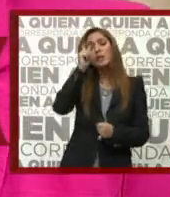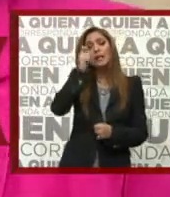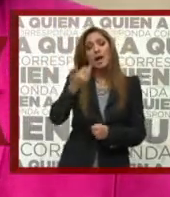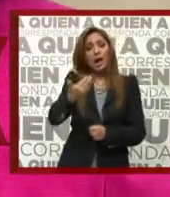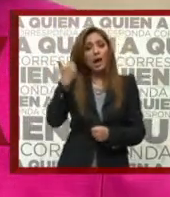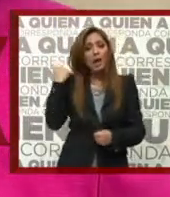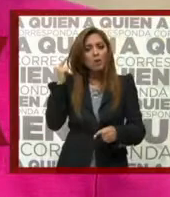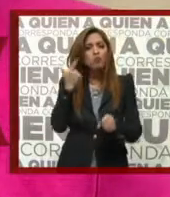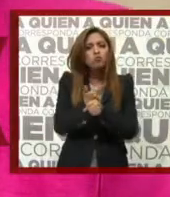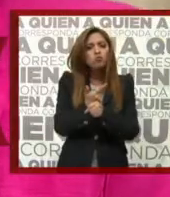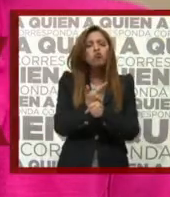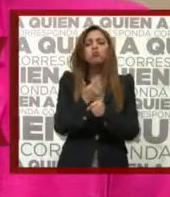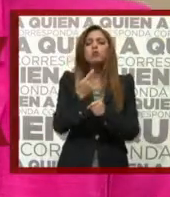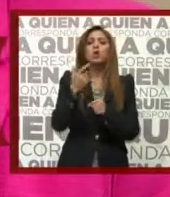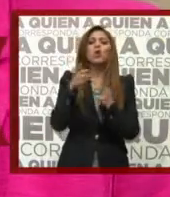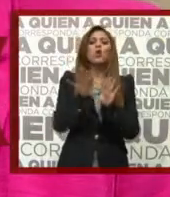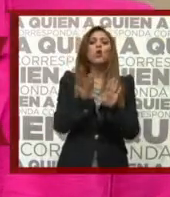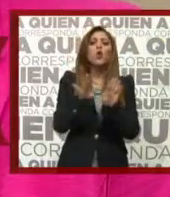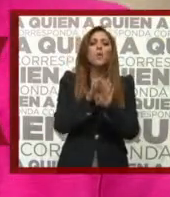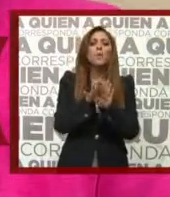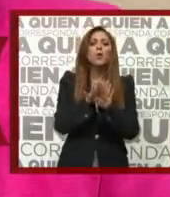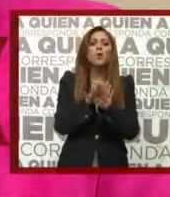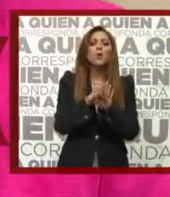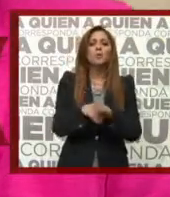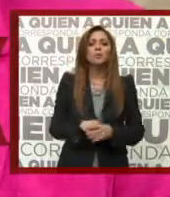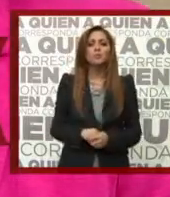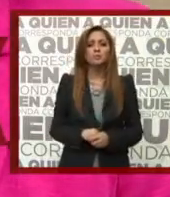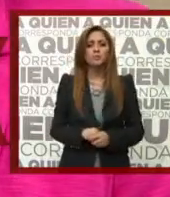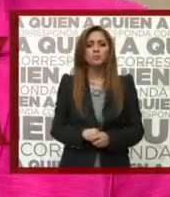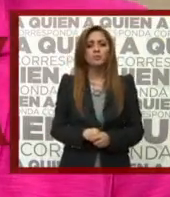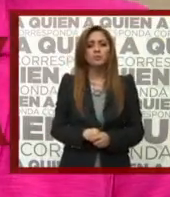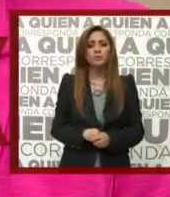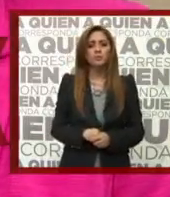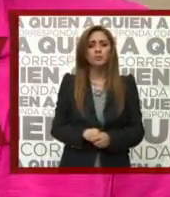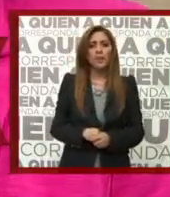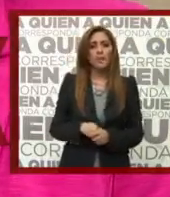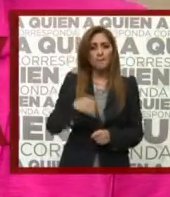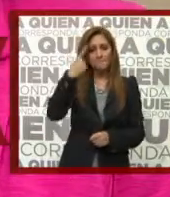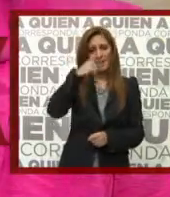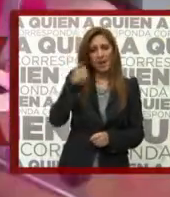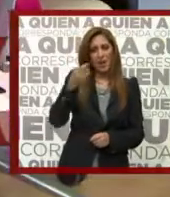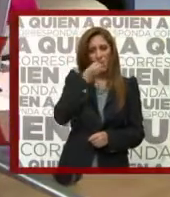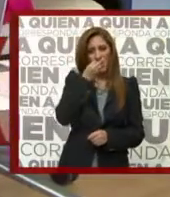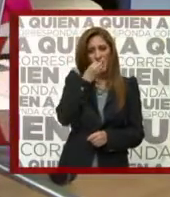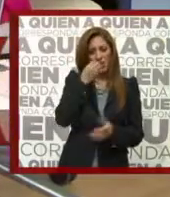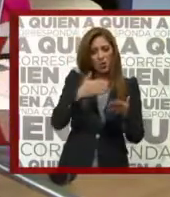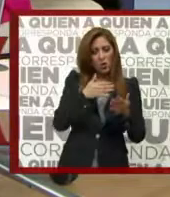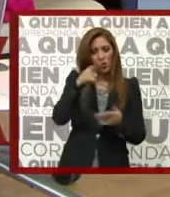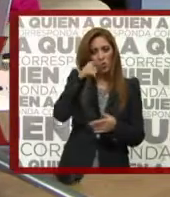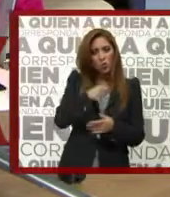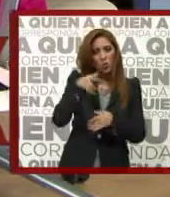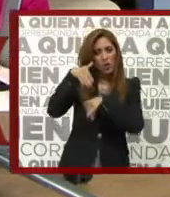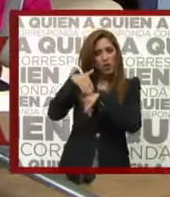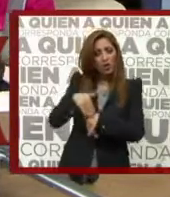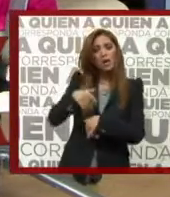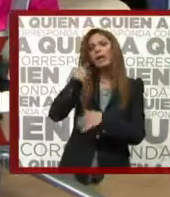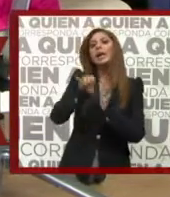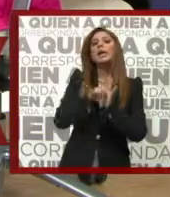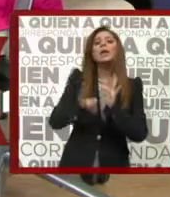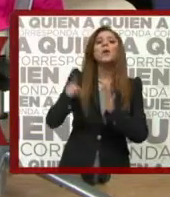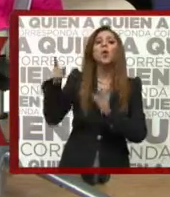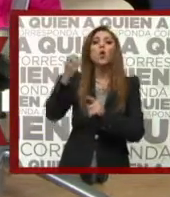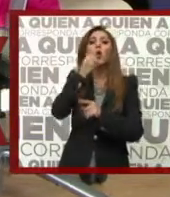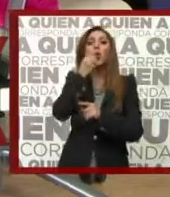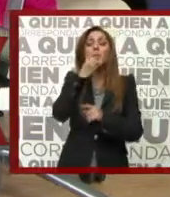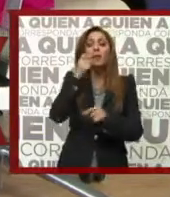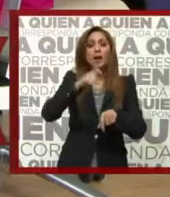detectarla. ¿Cómo la detectas? Hay situaciones para la comida, o sea, tú no tienes por qué estar sometida para nada. Eso de que la comida tiene